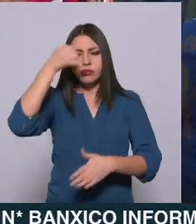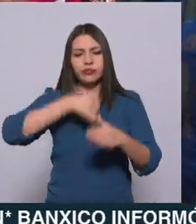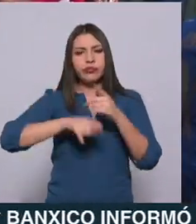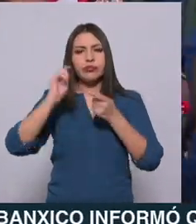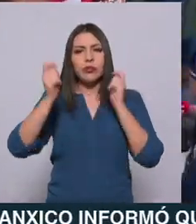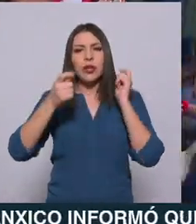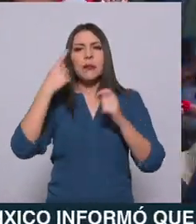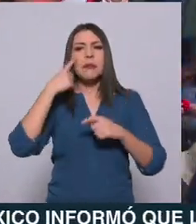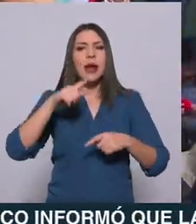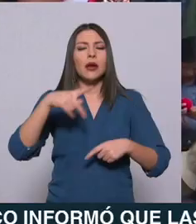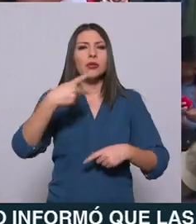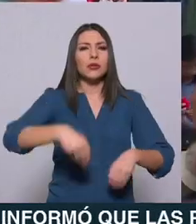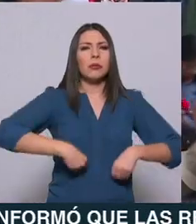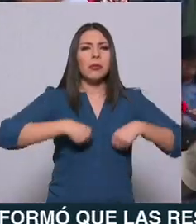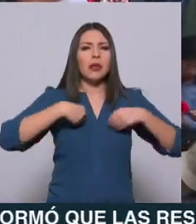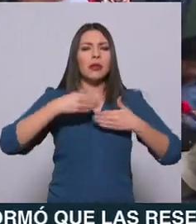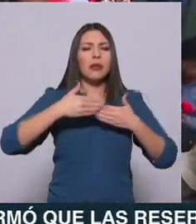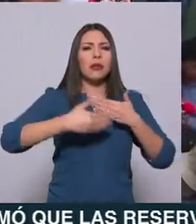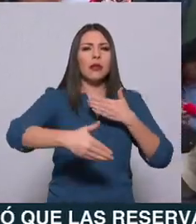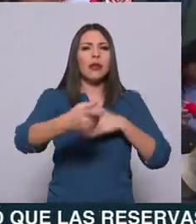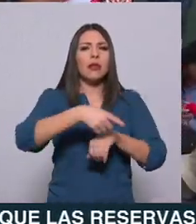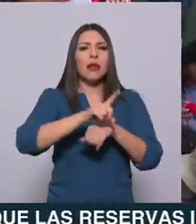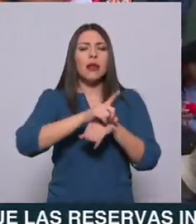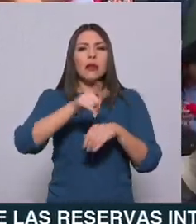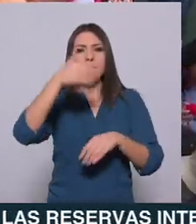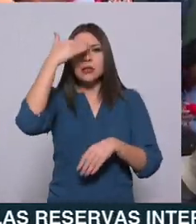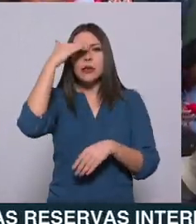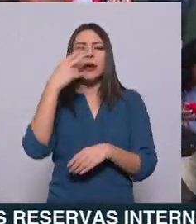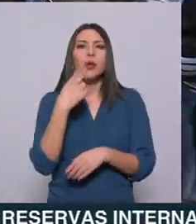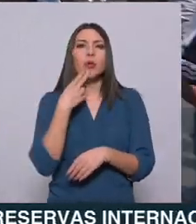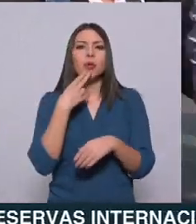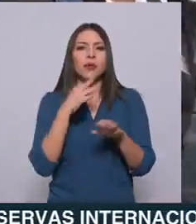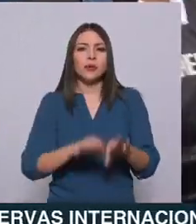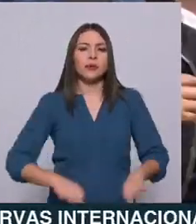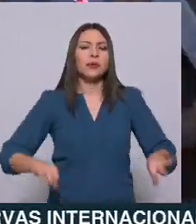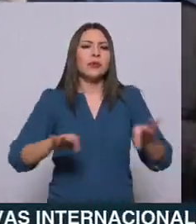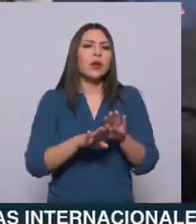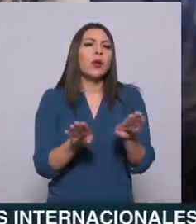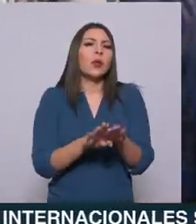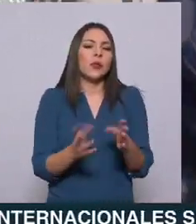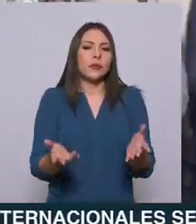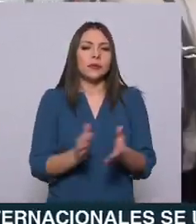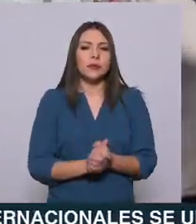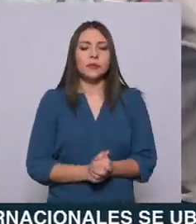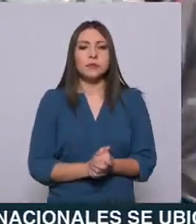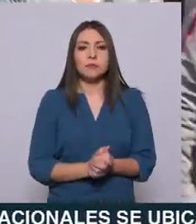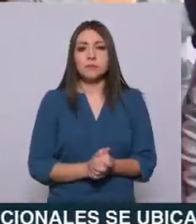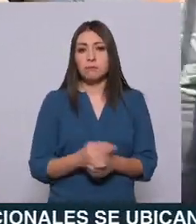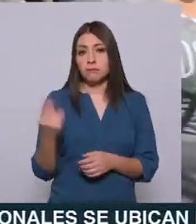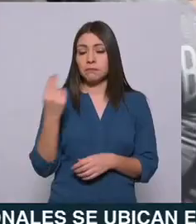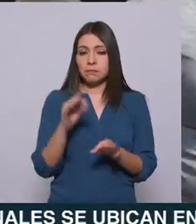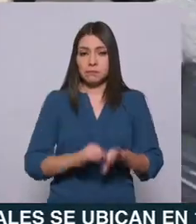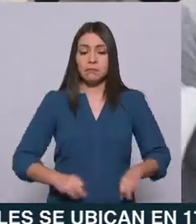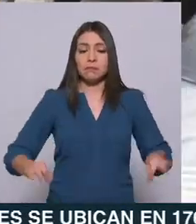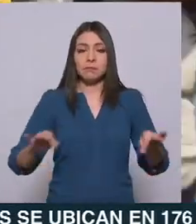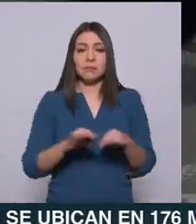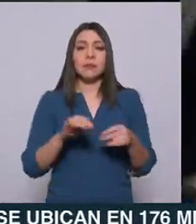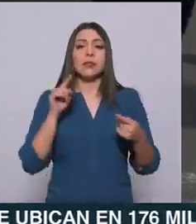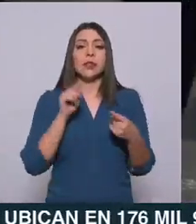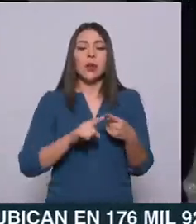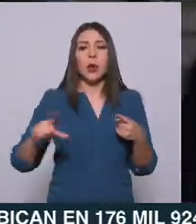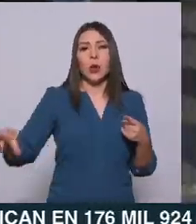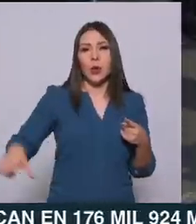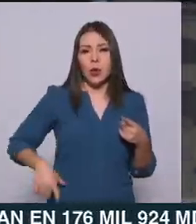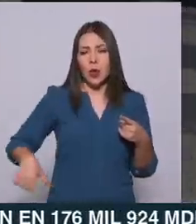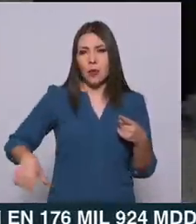que trabajar de la mano, ¿no? Tenemos que trabajar de la mano el gobierno federal, los congresos, el